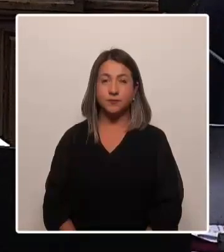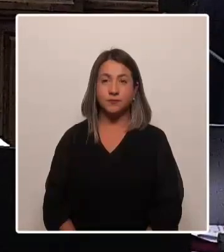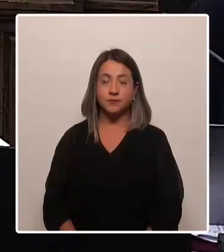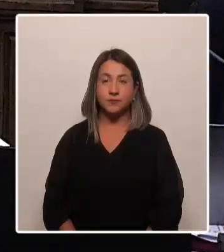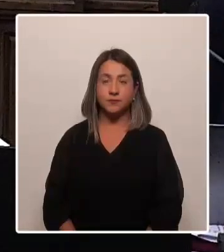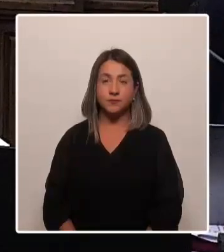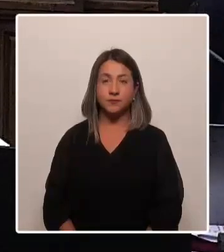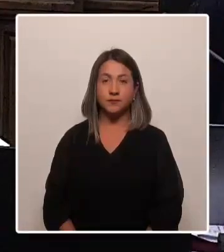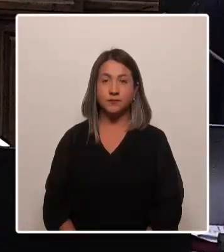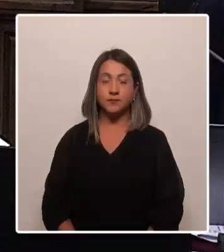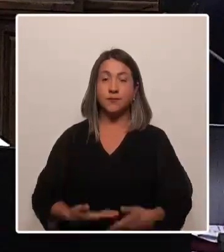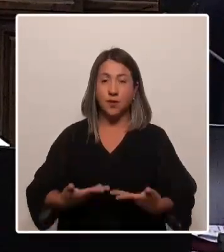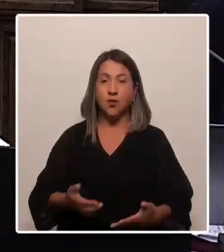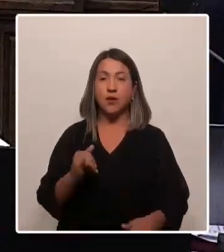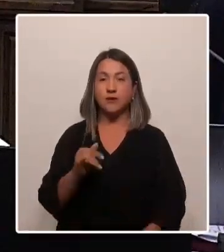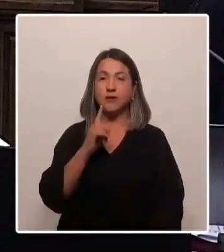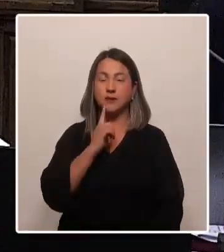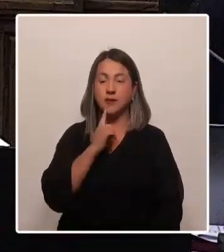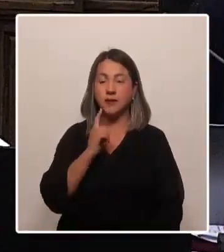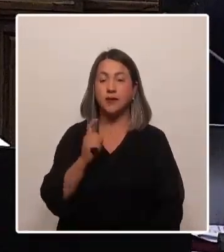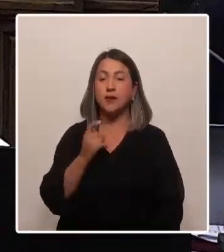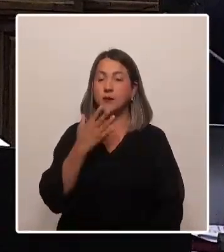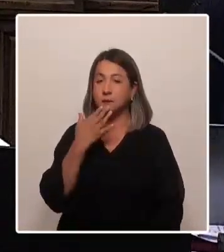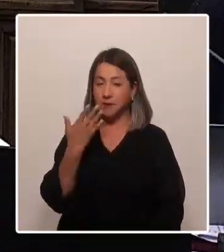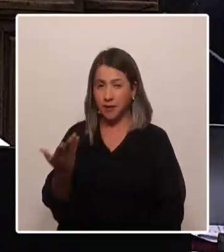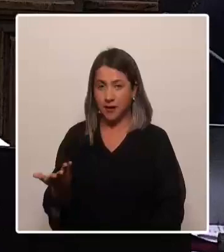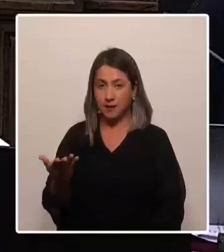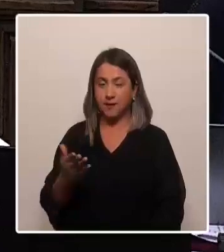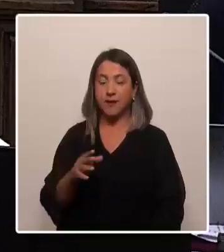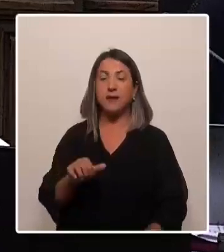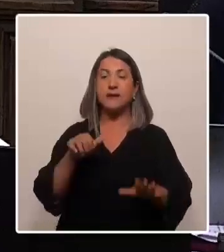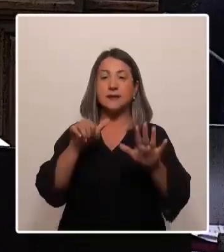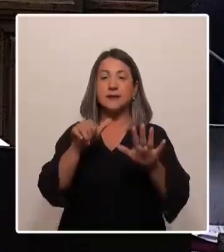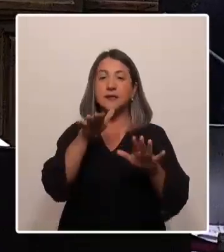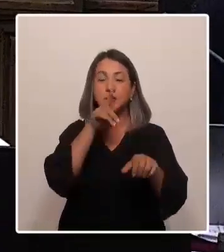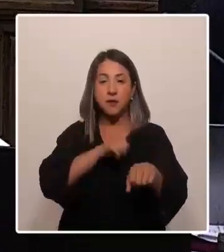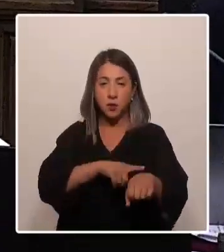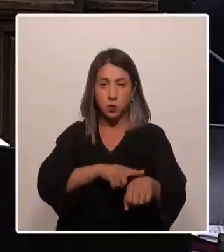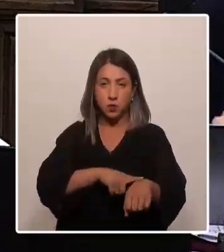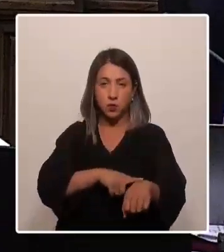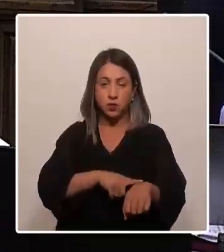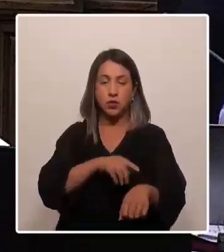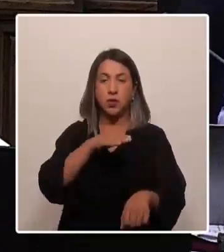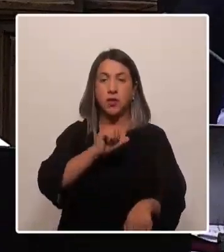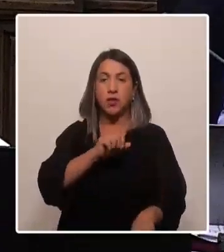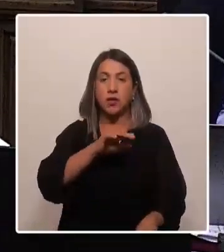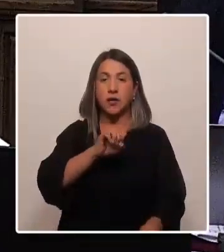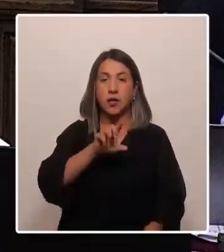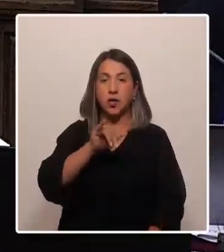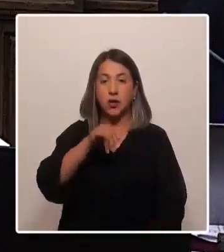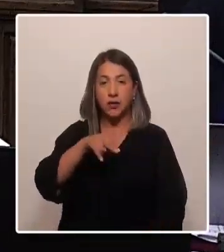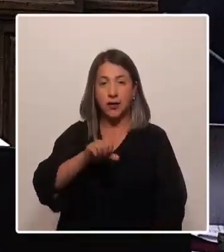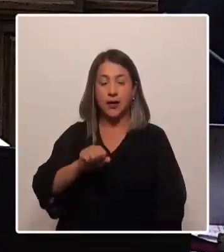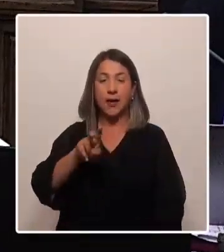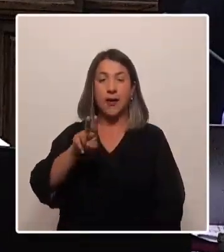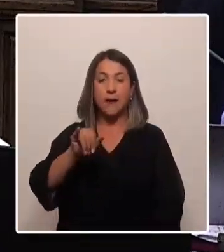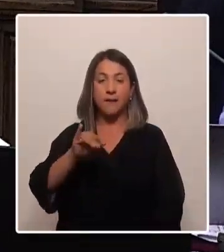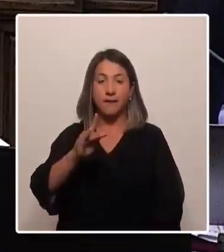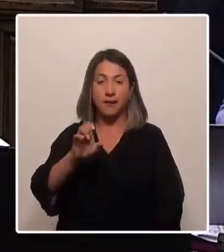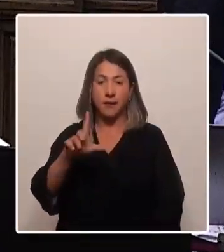Ahora sí, tiene la palabra entonces hasta por 6 minutos convencional Carolina Videla.